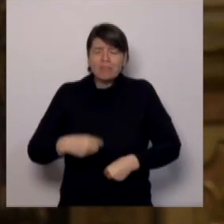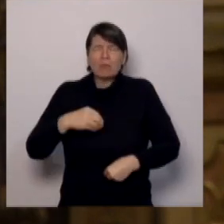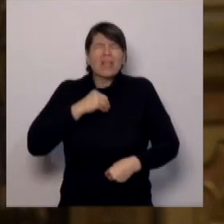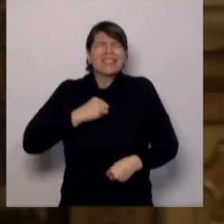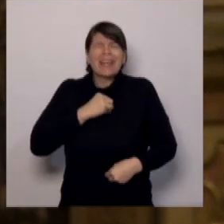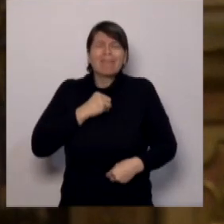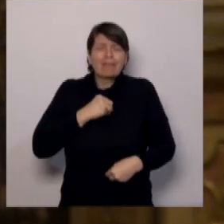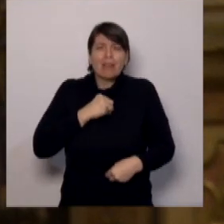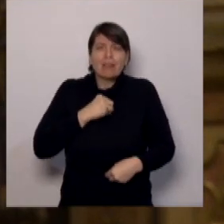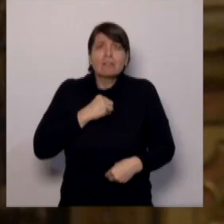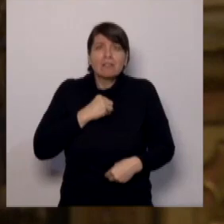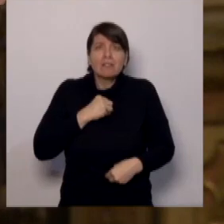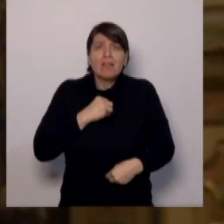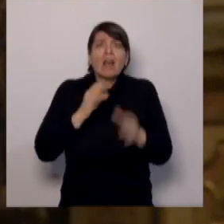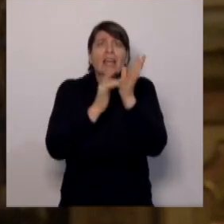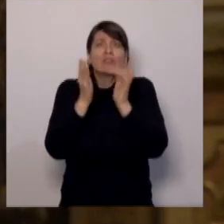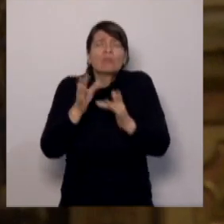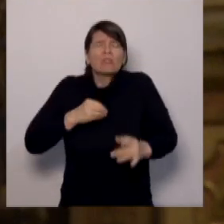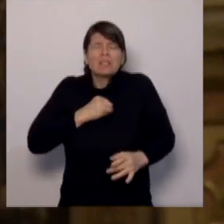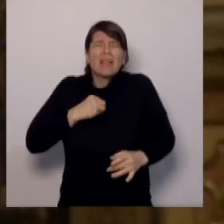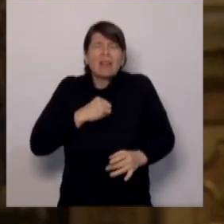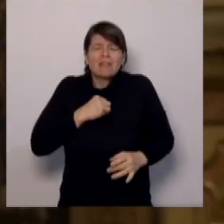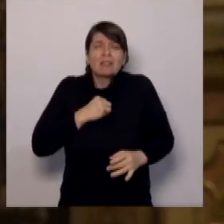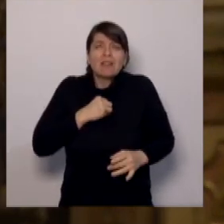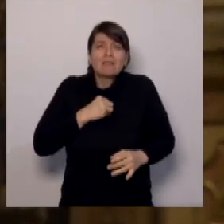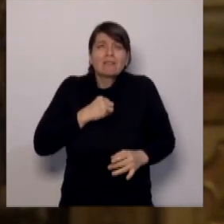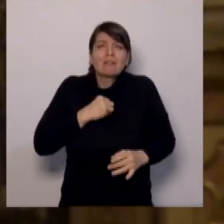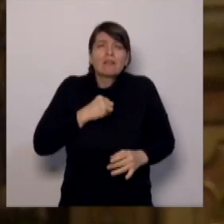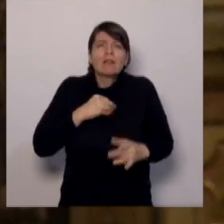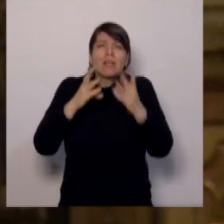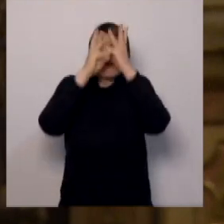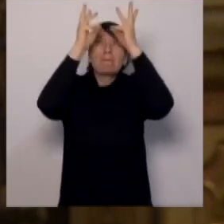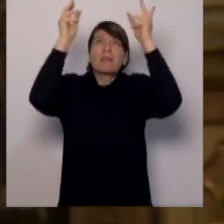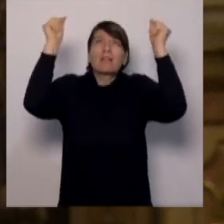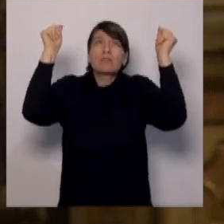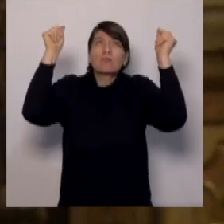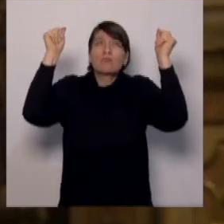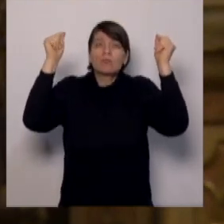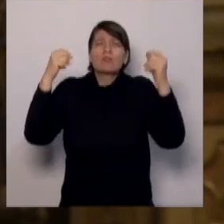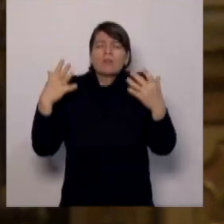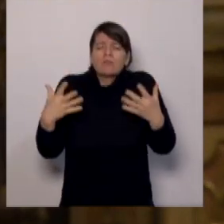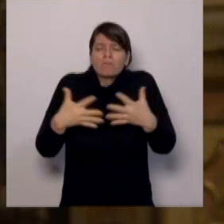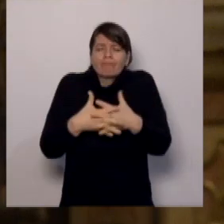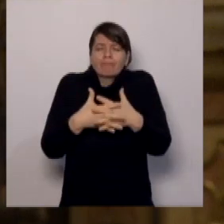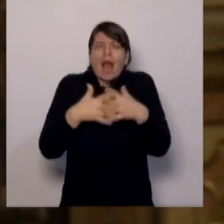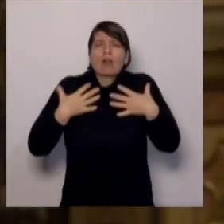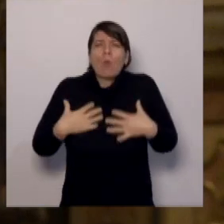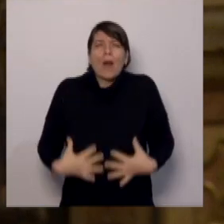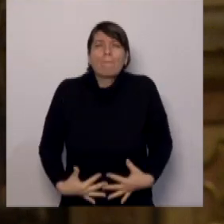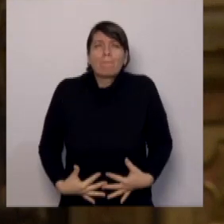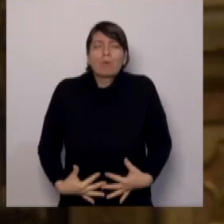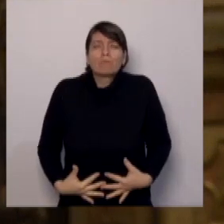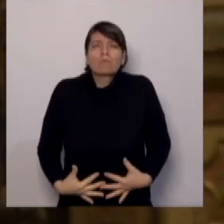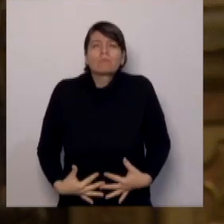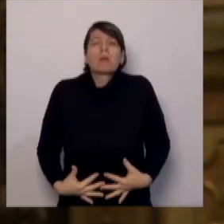de la necesidad humana. El verbo no se hace espíritu para matar a todos los cuerpos, sino que se hace carne, se hace